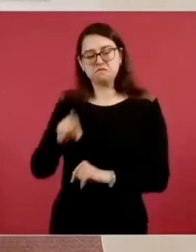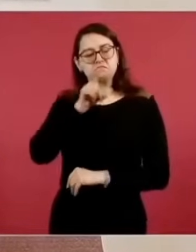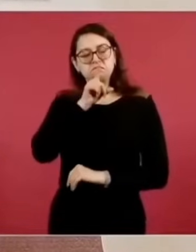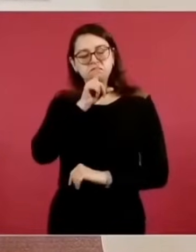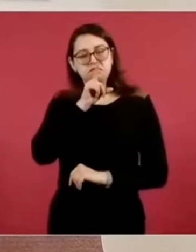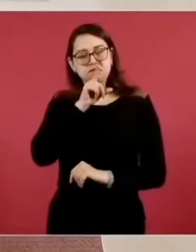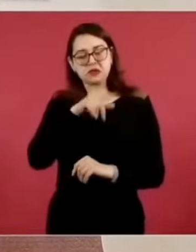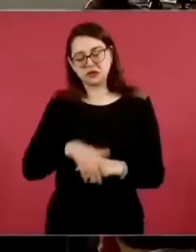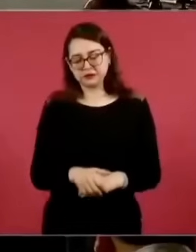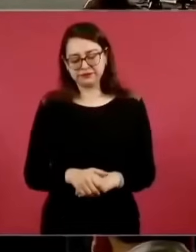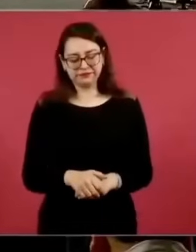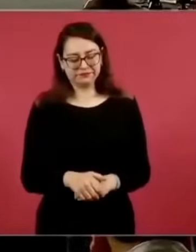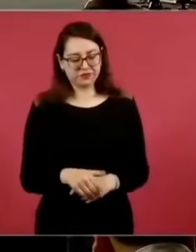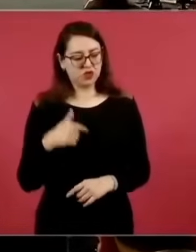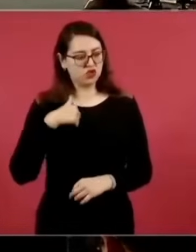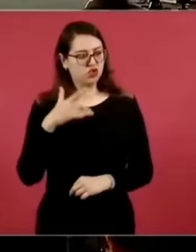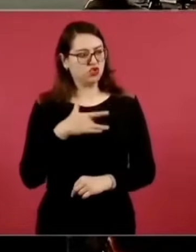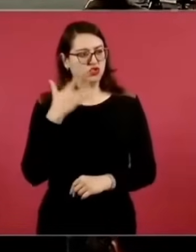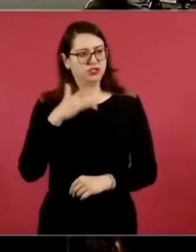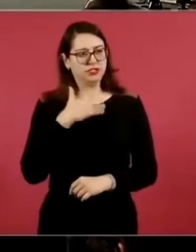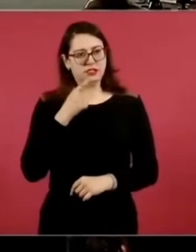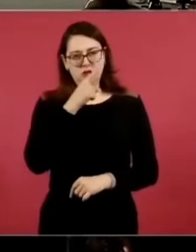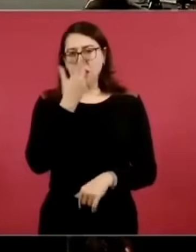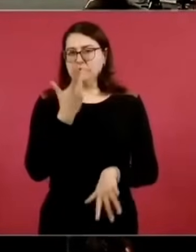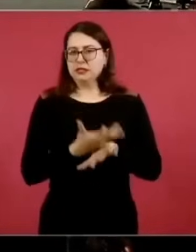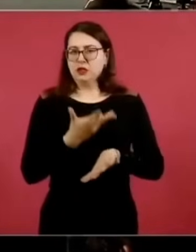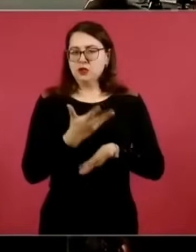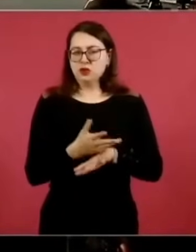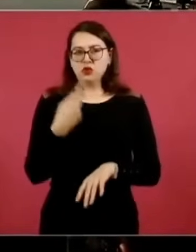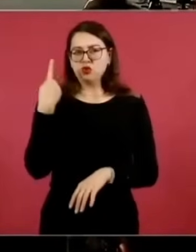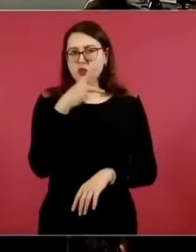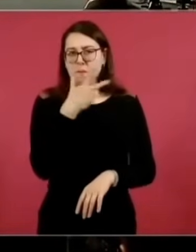de Estados Unidos que debemos de